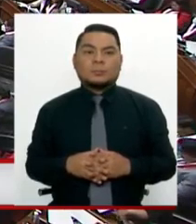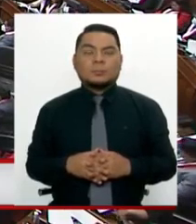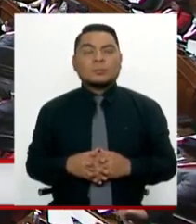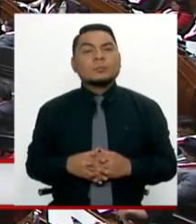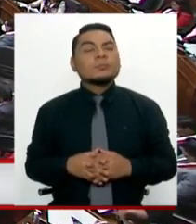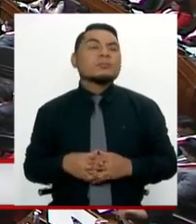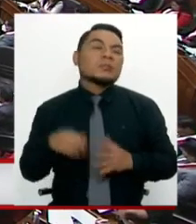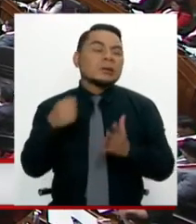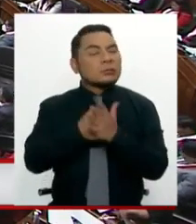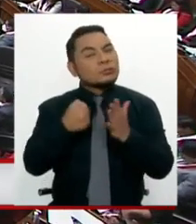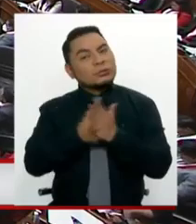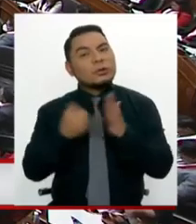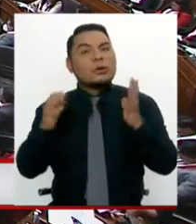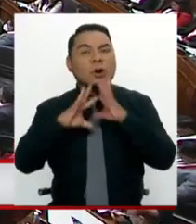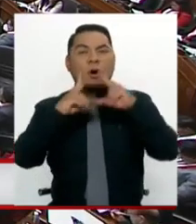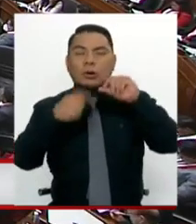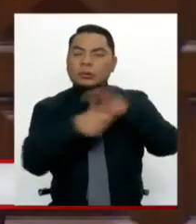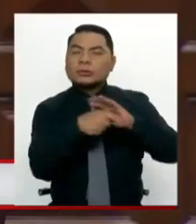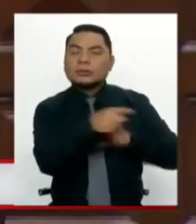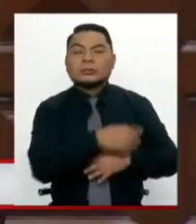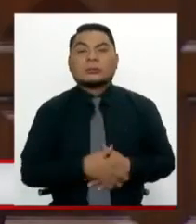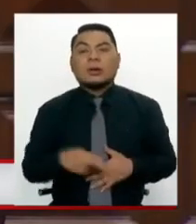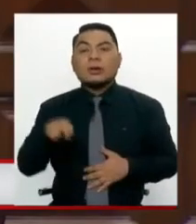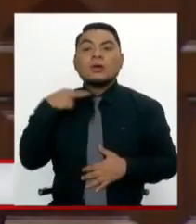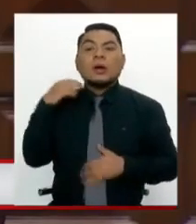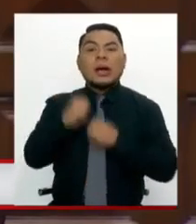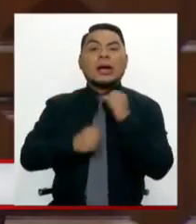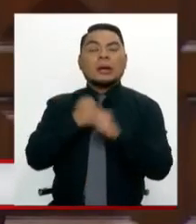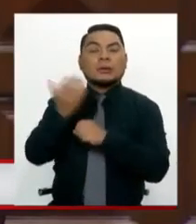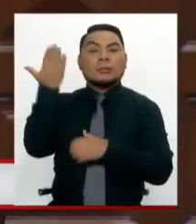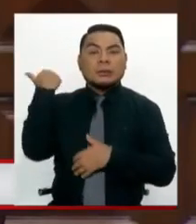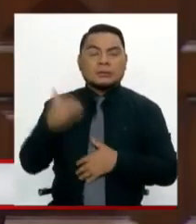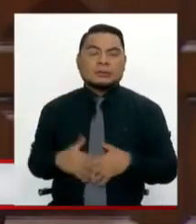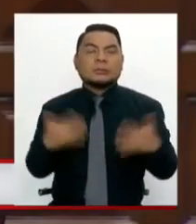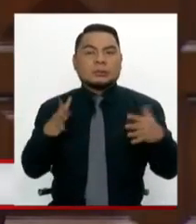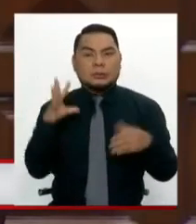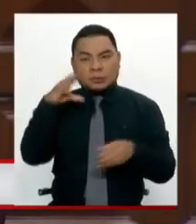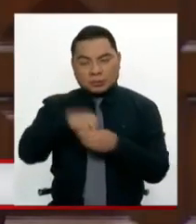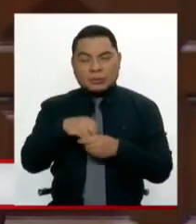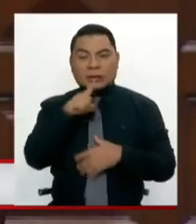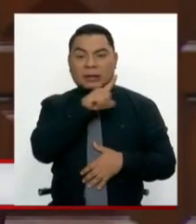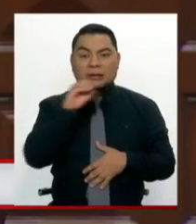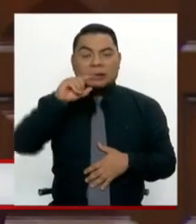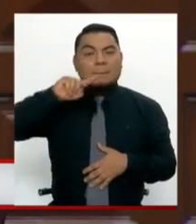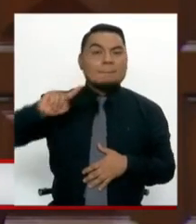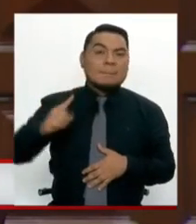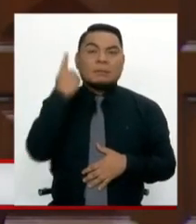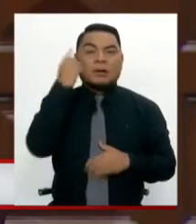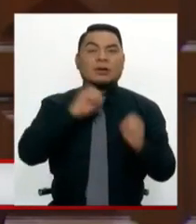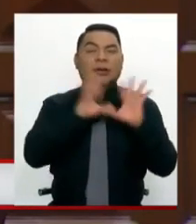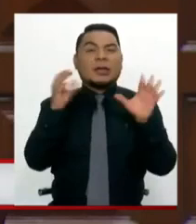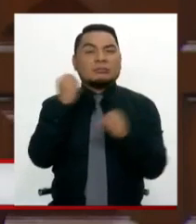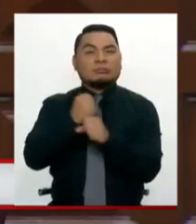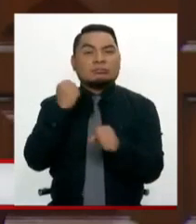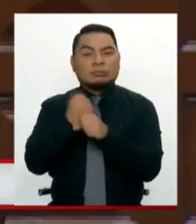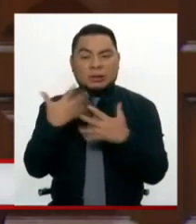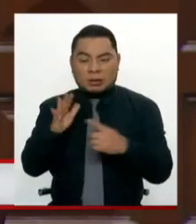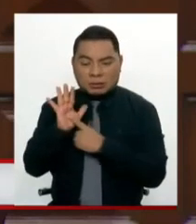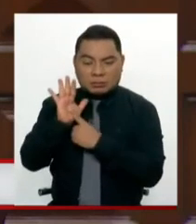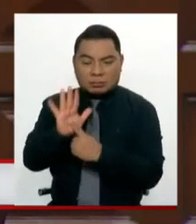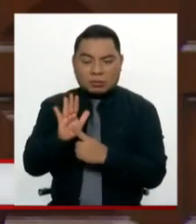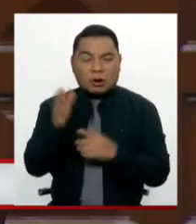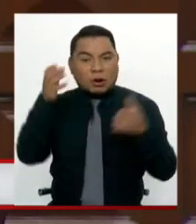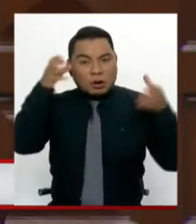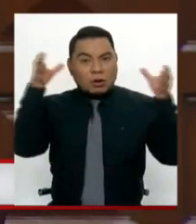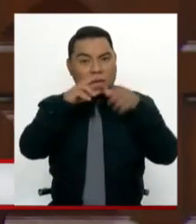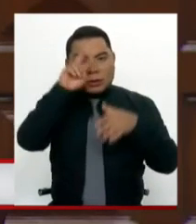Lucha contra la corrupción. En noviembre del año pasado, como parte de los 100 primeros días de gestión, hemos presentado ante